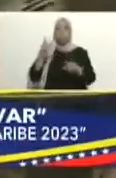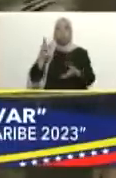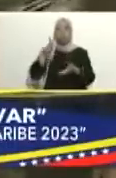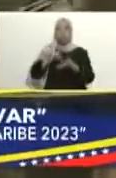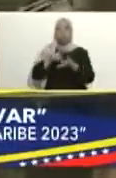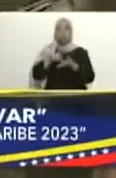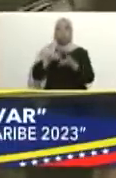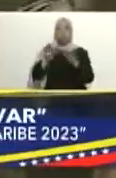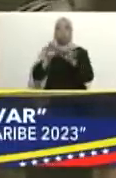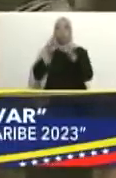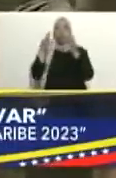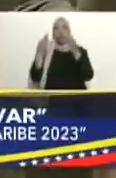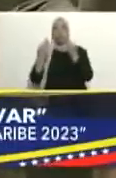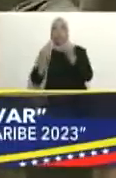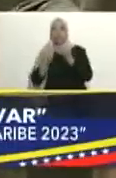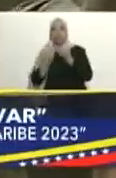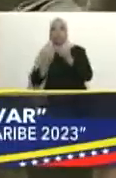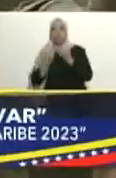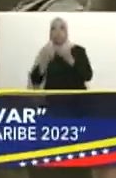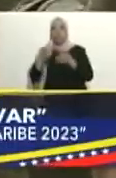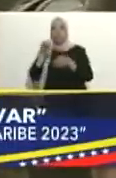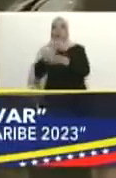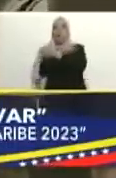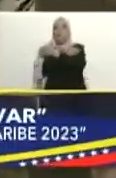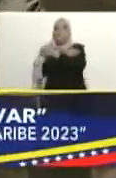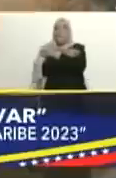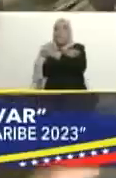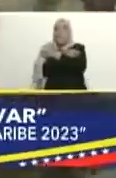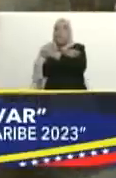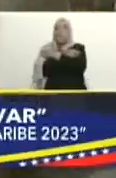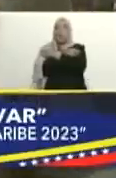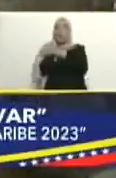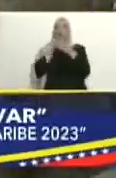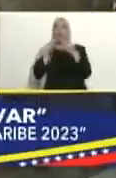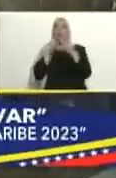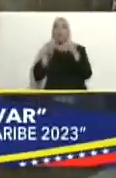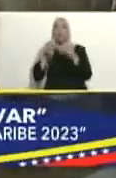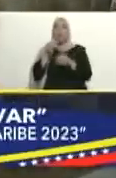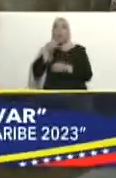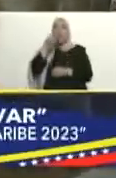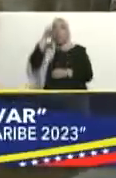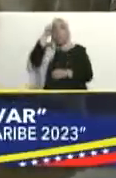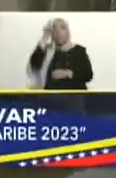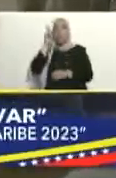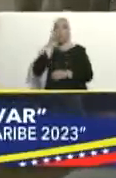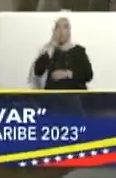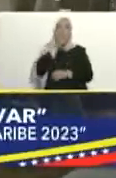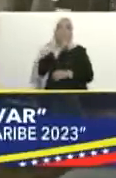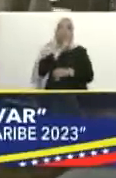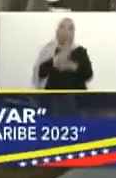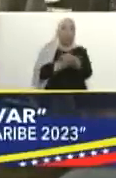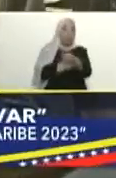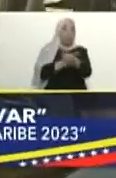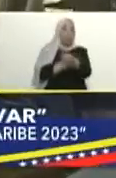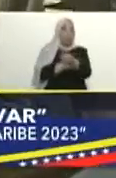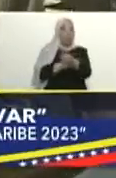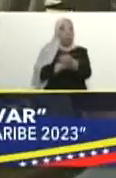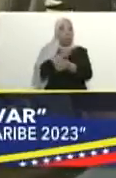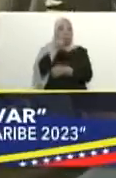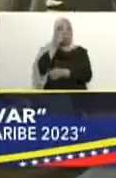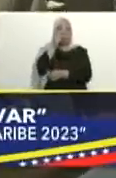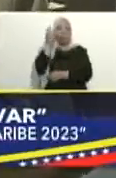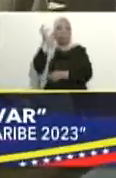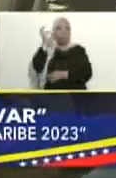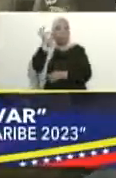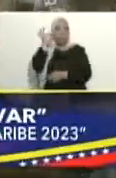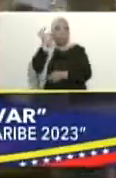junto a los familiares, a quienes les doy un abrazo, a todos sus familiares, madres, padres, hermanos, hermanas.